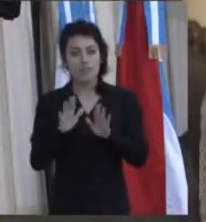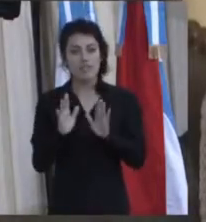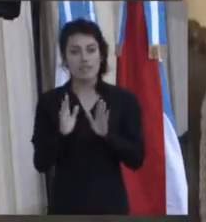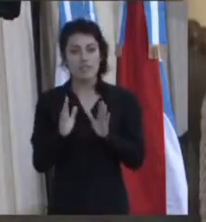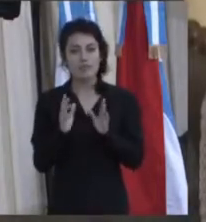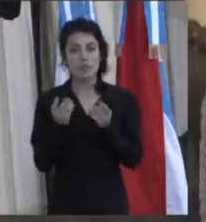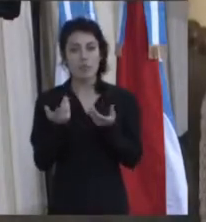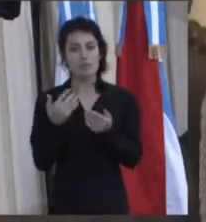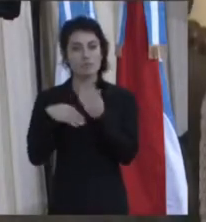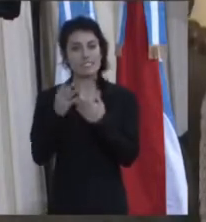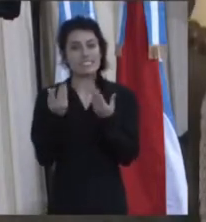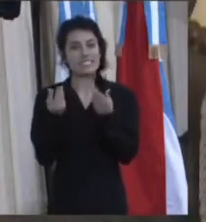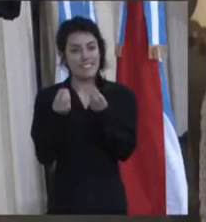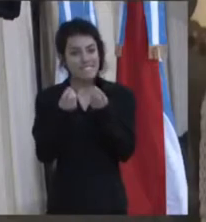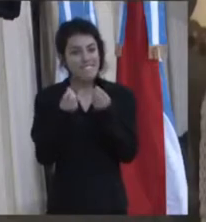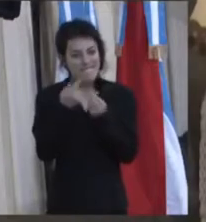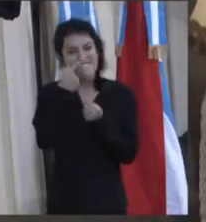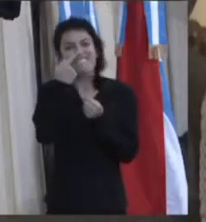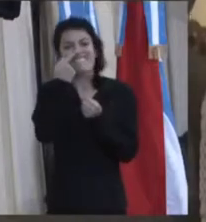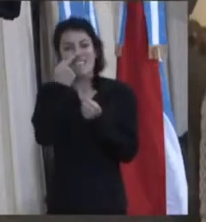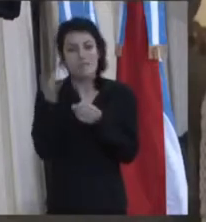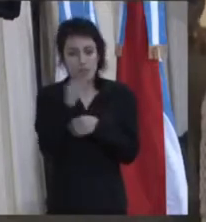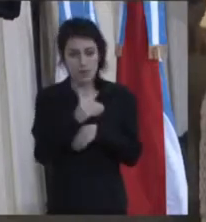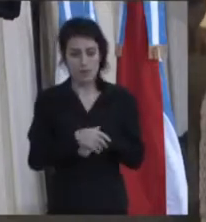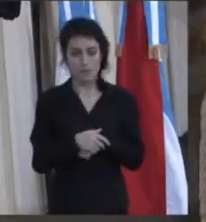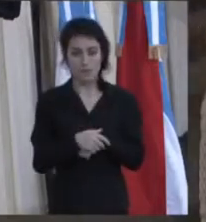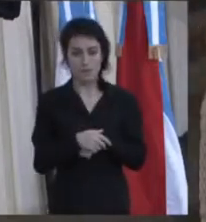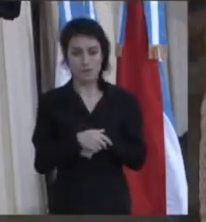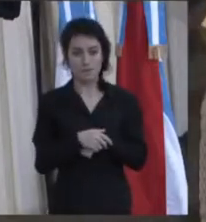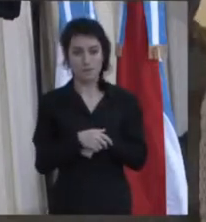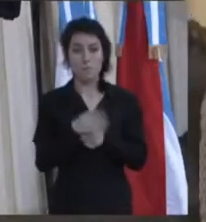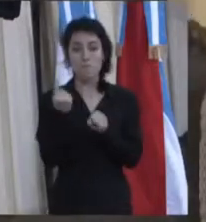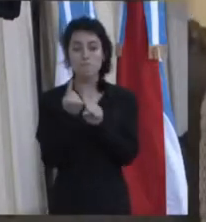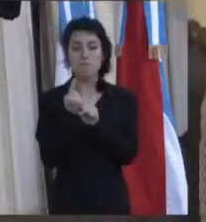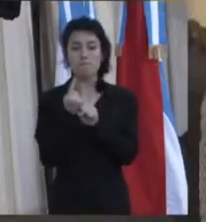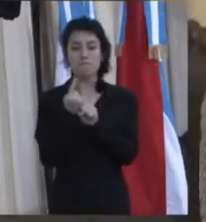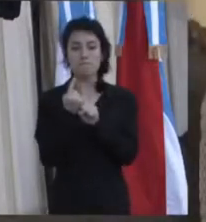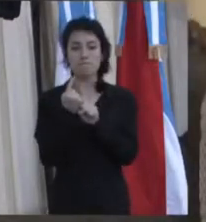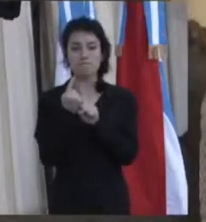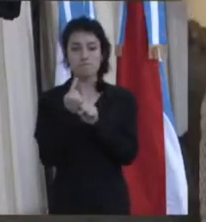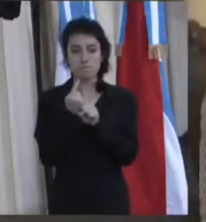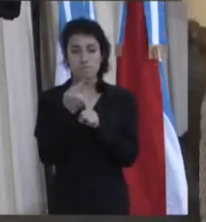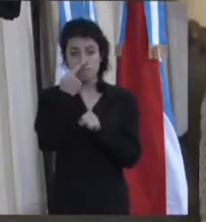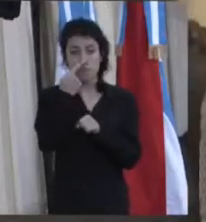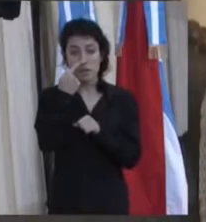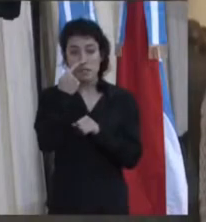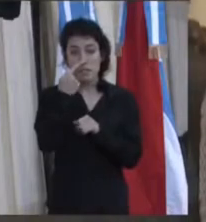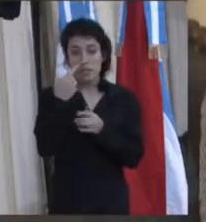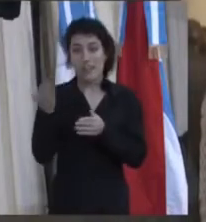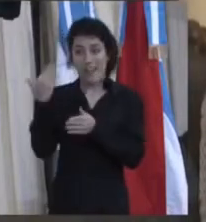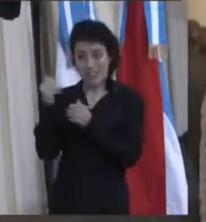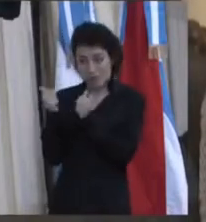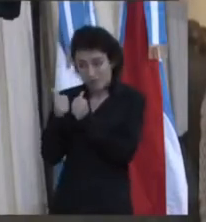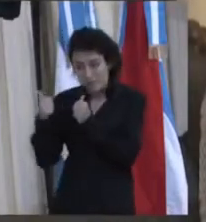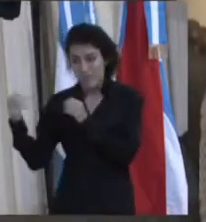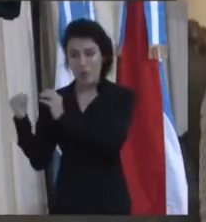rico para todos. En primer lugar, me parece genial las exposiciones que hemos tenido antes porque nos dan una